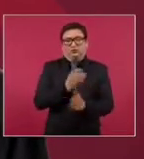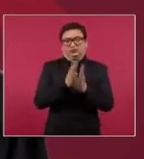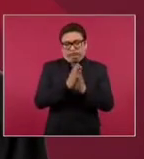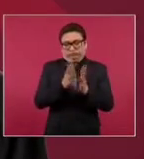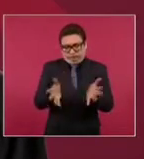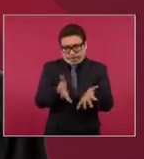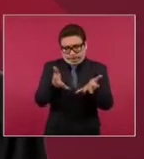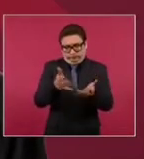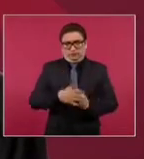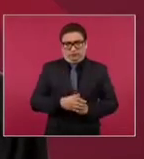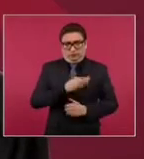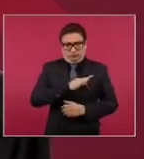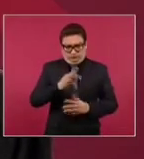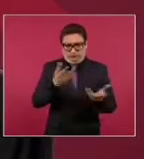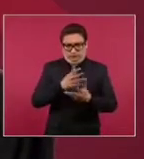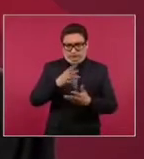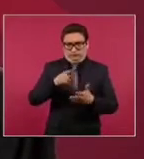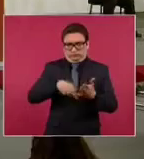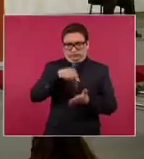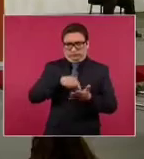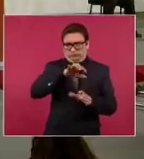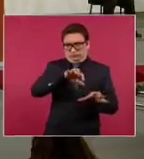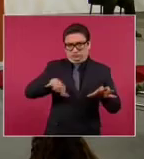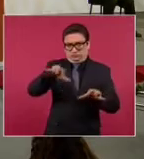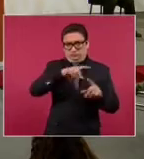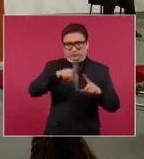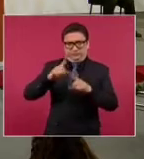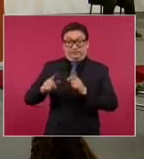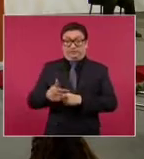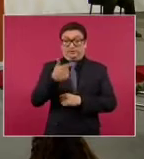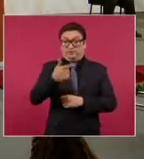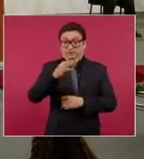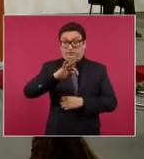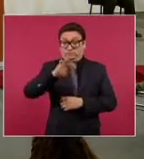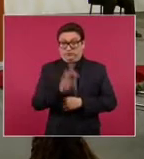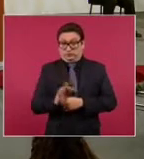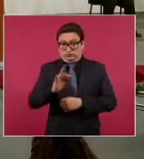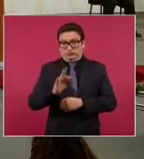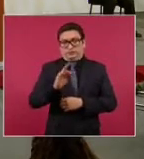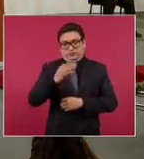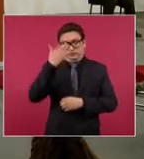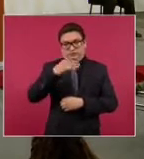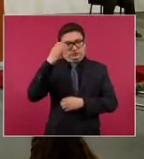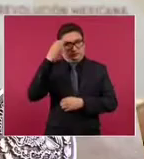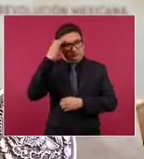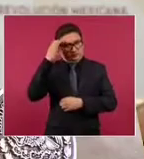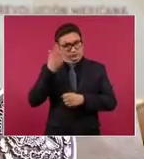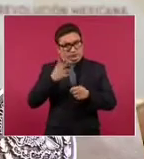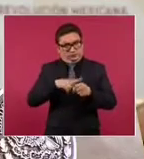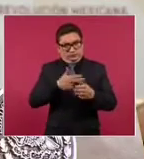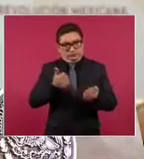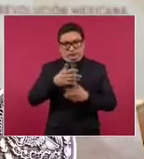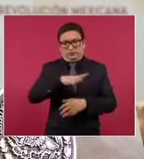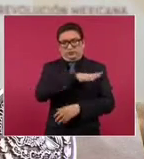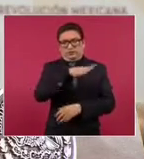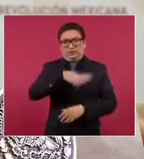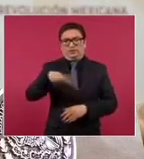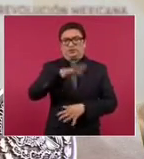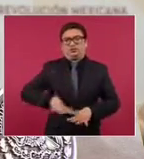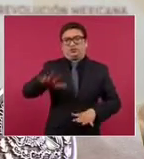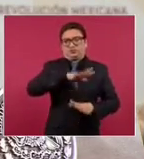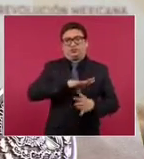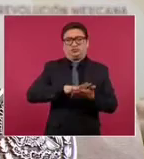haga en los puestos de vacunación. 7 por ciento la ocupación promedio de camas en general, las camas